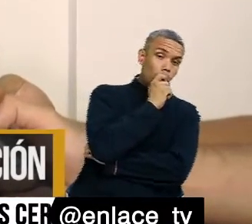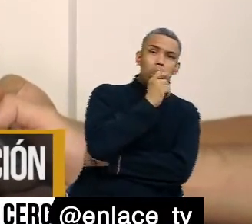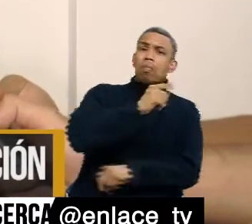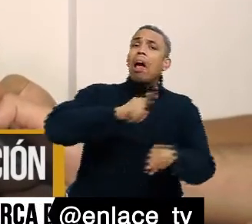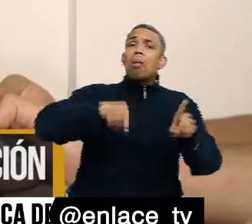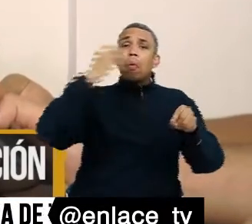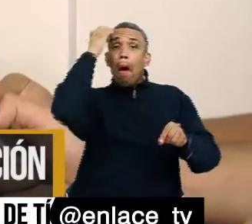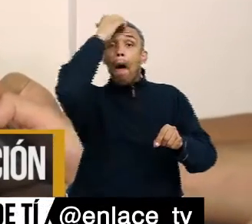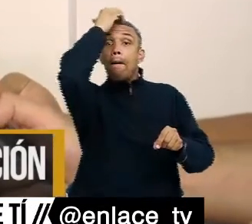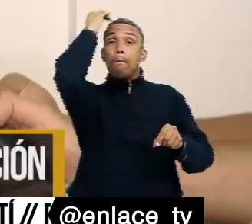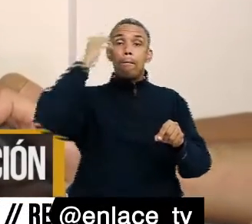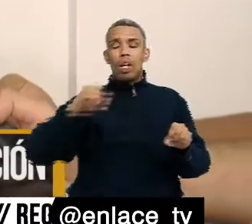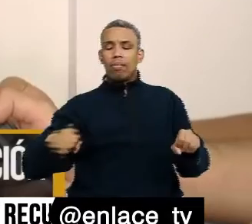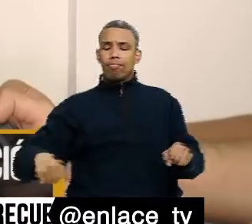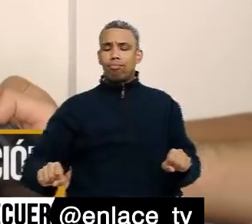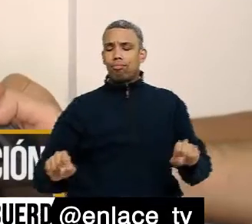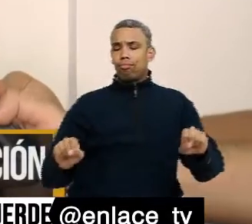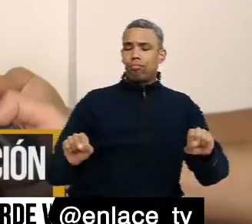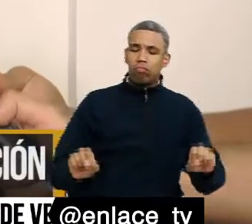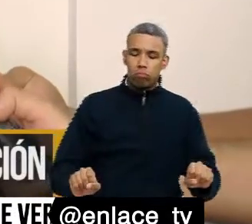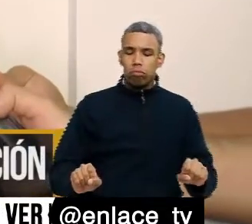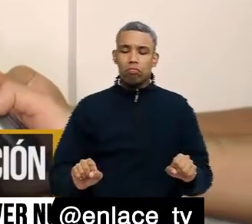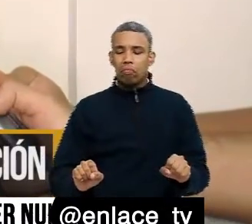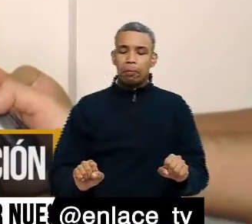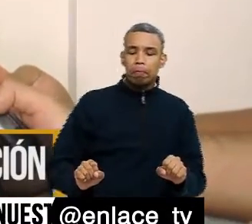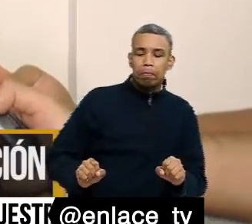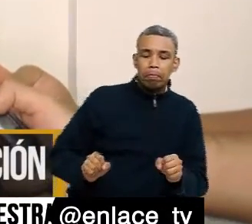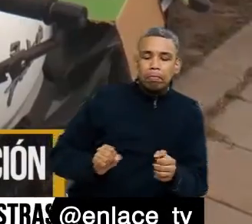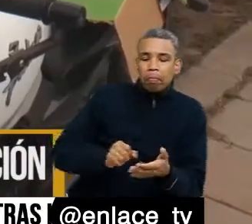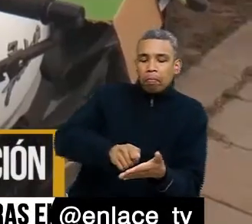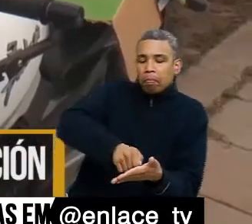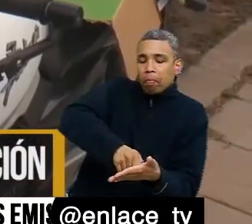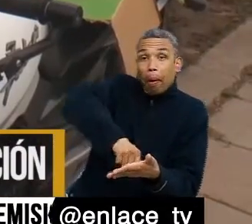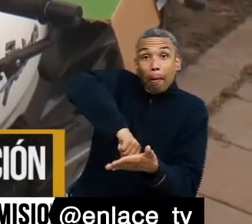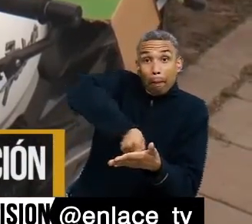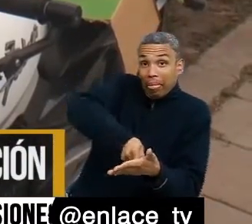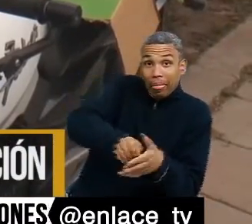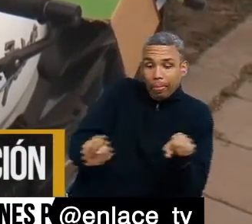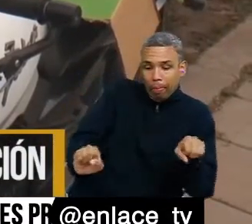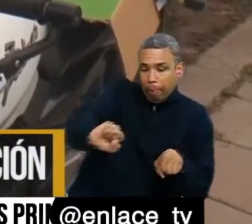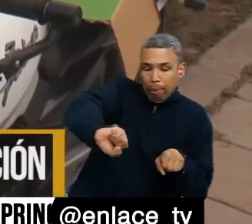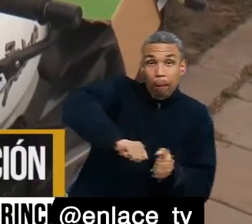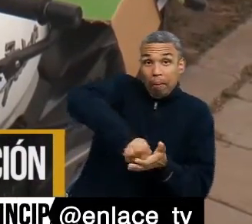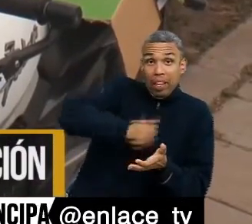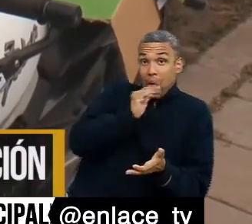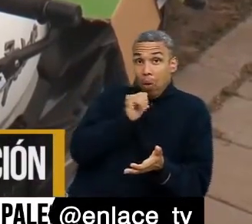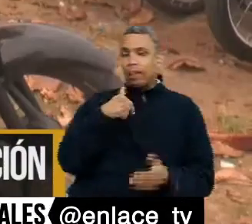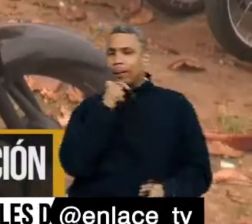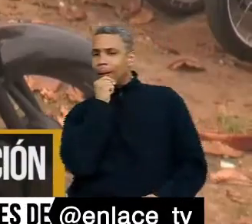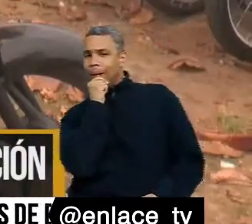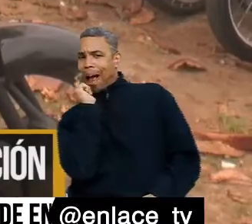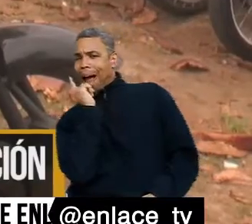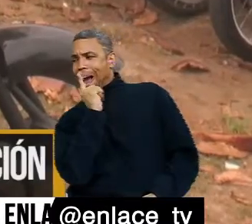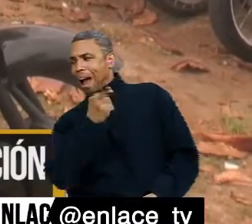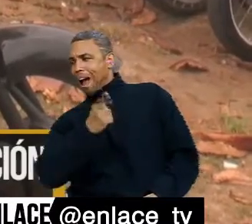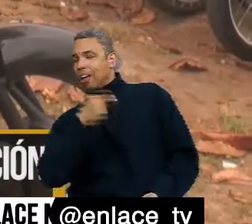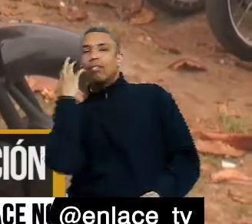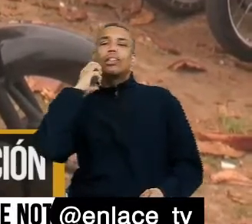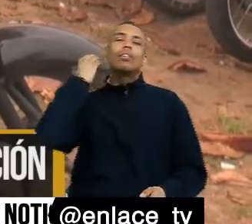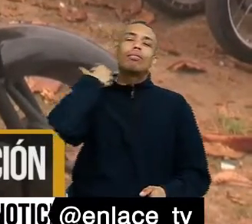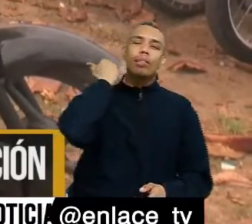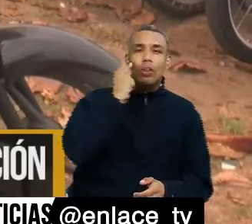que se van a hacer sus diligencias y deja la llave puesta y sin seguro. Recuerde no dejar estacionada su moto por fuera de casa durante toda la